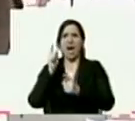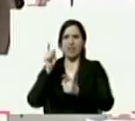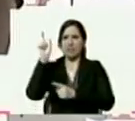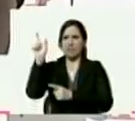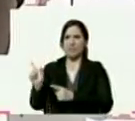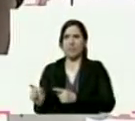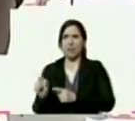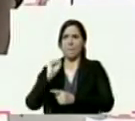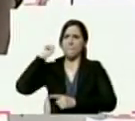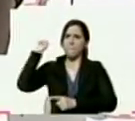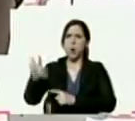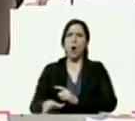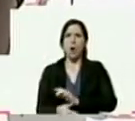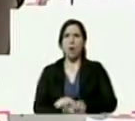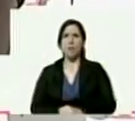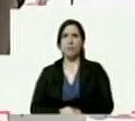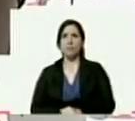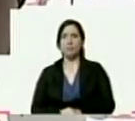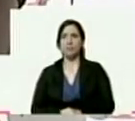lanzó una piedra.